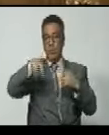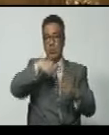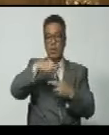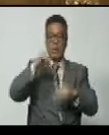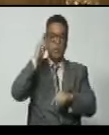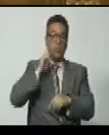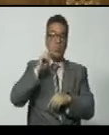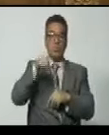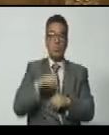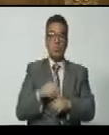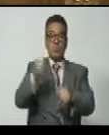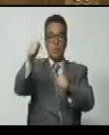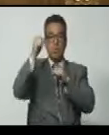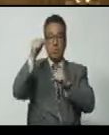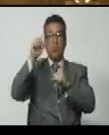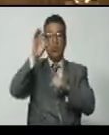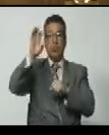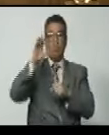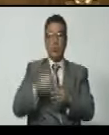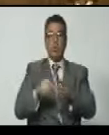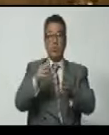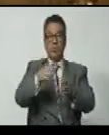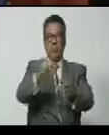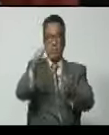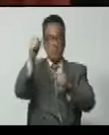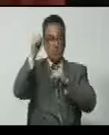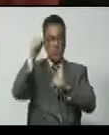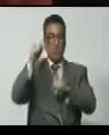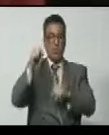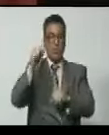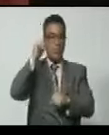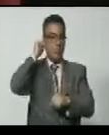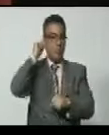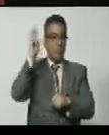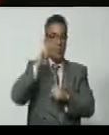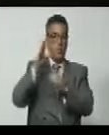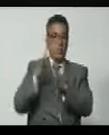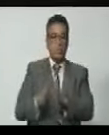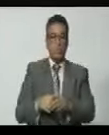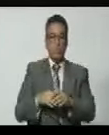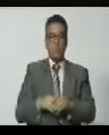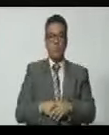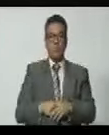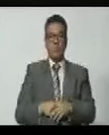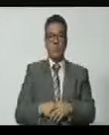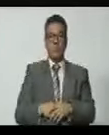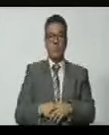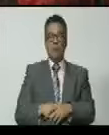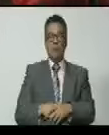revolución bolivariana. ¡Viva la patria! ¡Vivan las mujeres venezolanas!